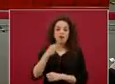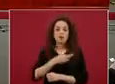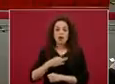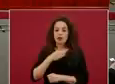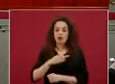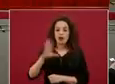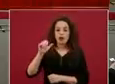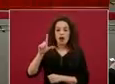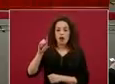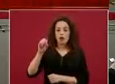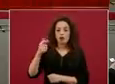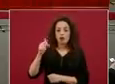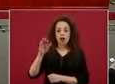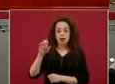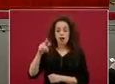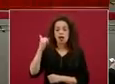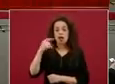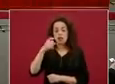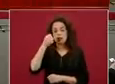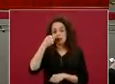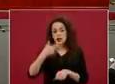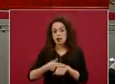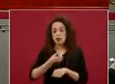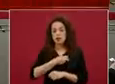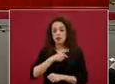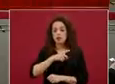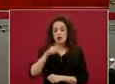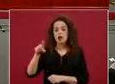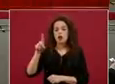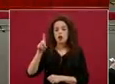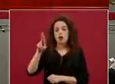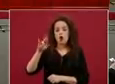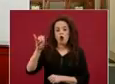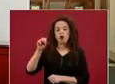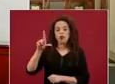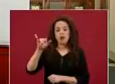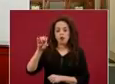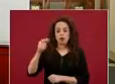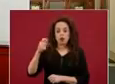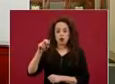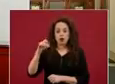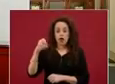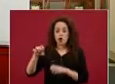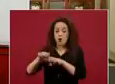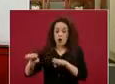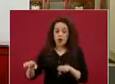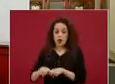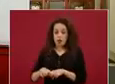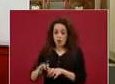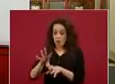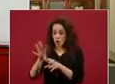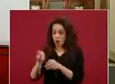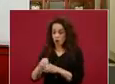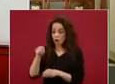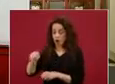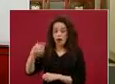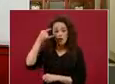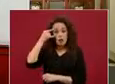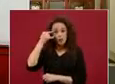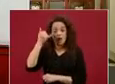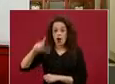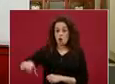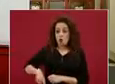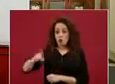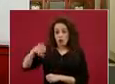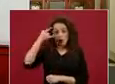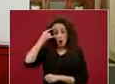Aiza, y al secretario de Salud, el doctor José Luis González, y todo el equipo, tanto de la Secretaría de Salud de Campeche como del gobierno de